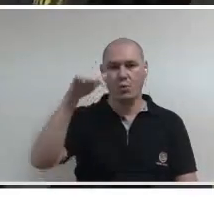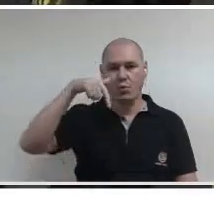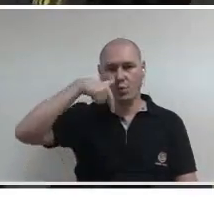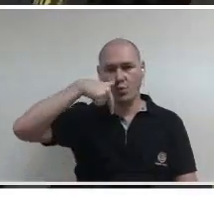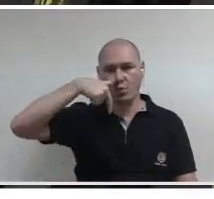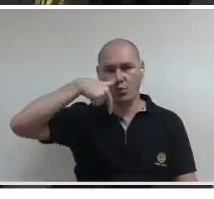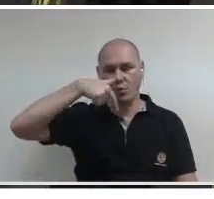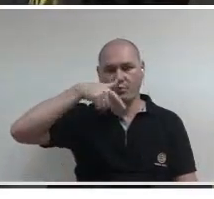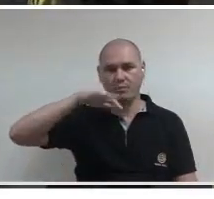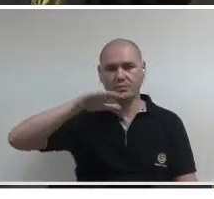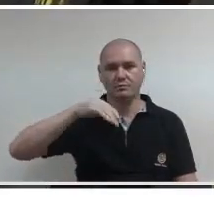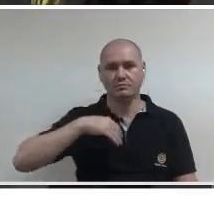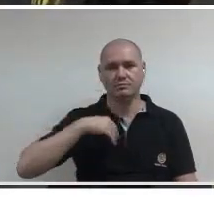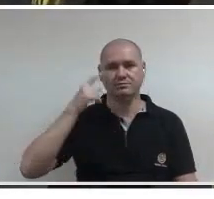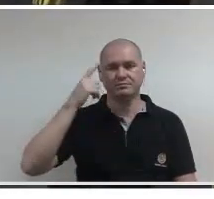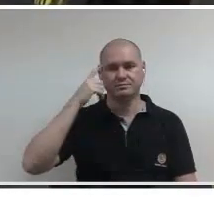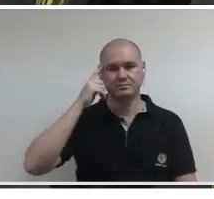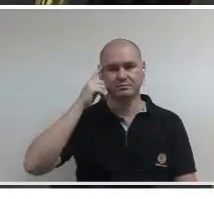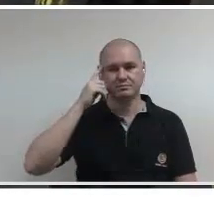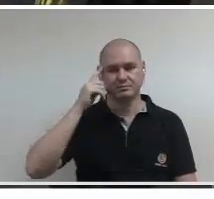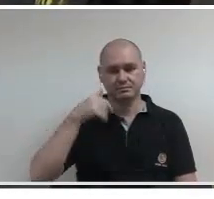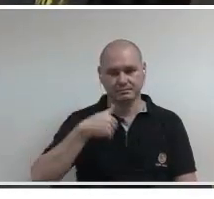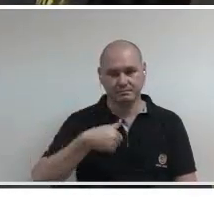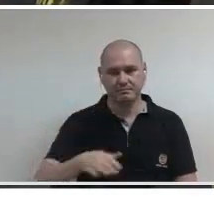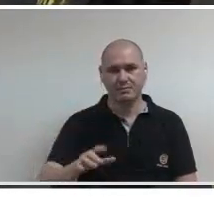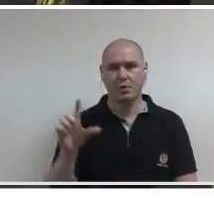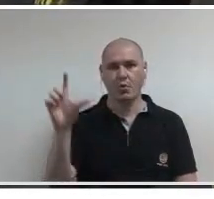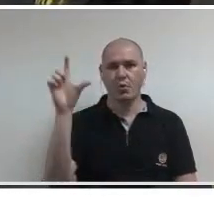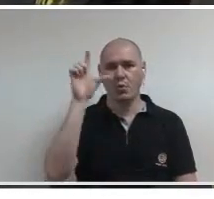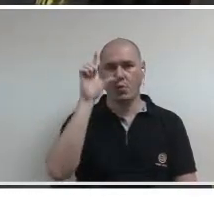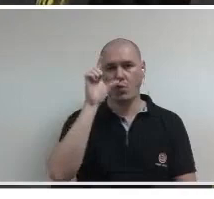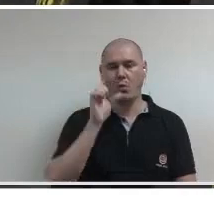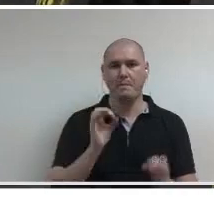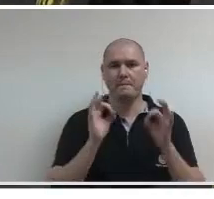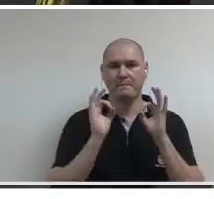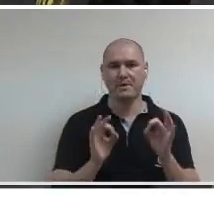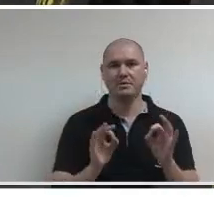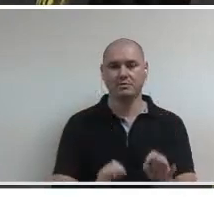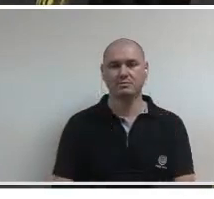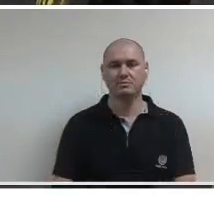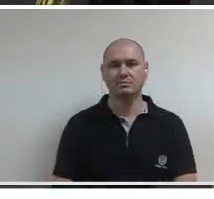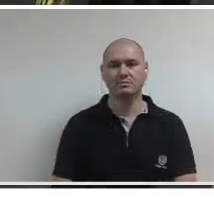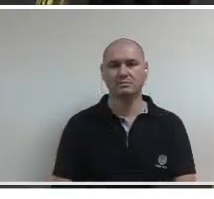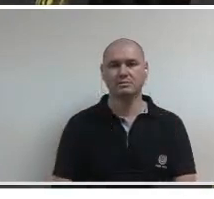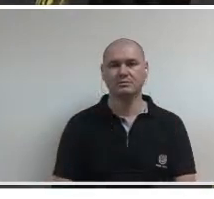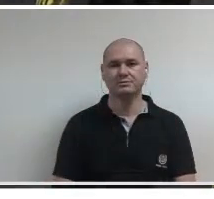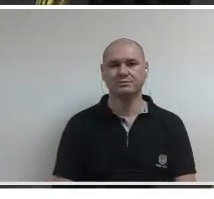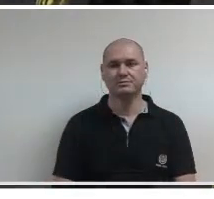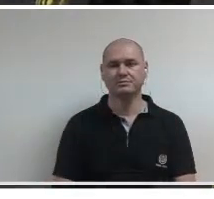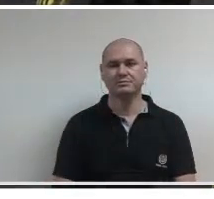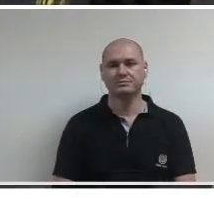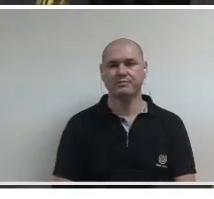Aproximadamente al mes de junio. Ya, cope, ya hasta un de otro junio, huide, a julio, pues ya mañana, guaje,